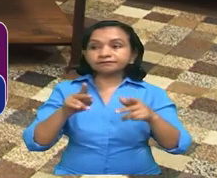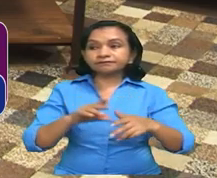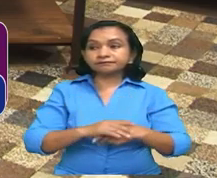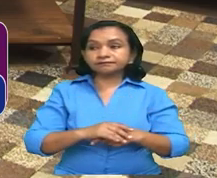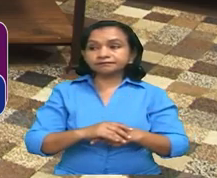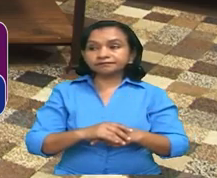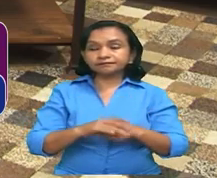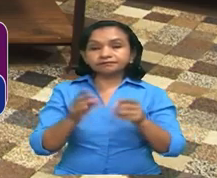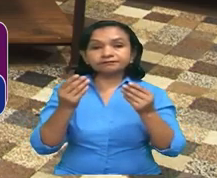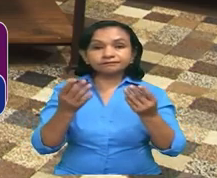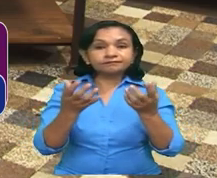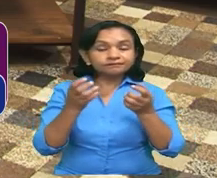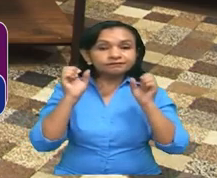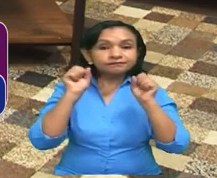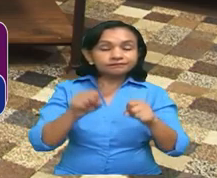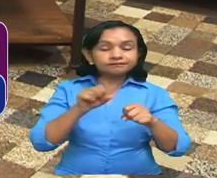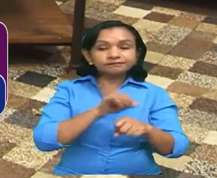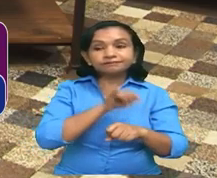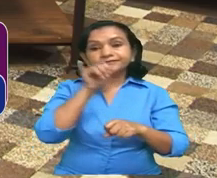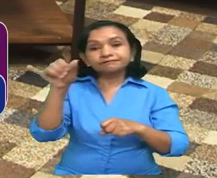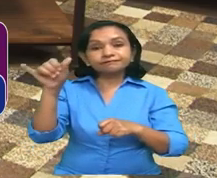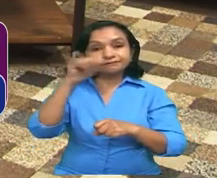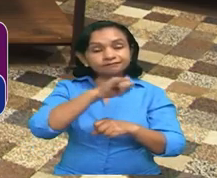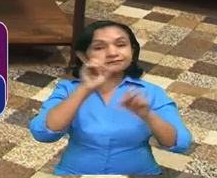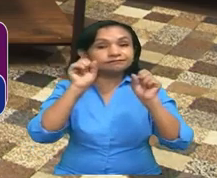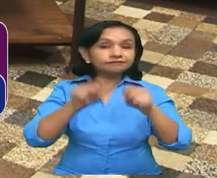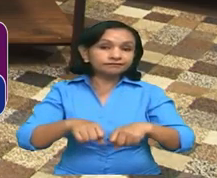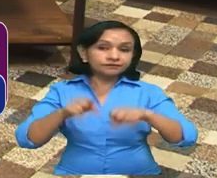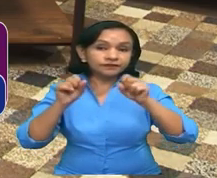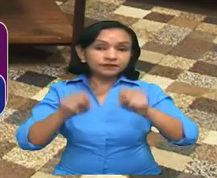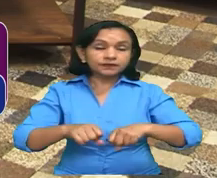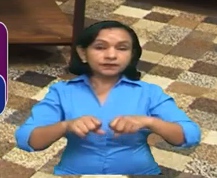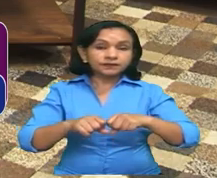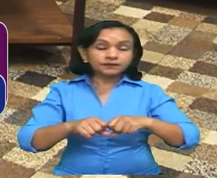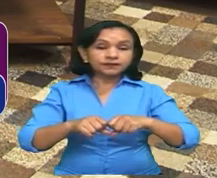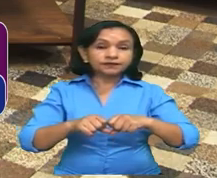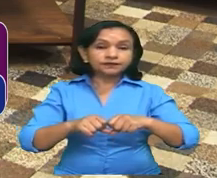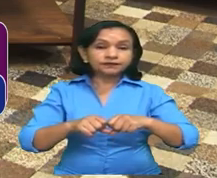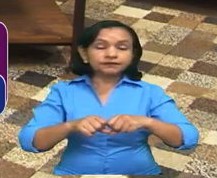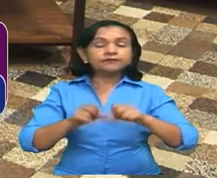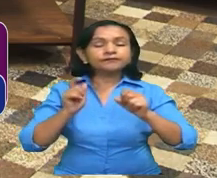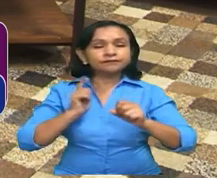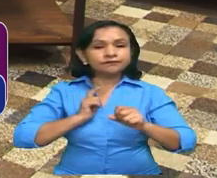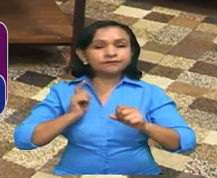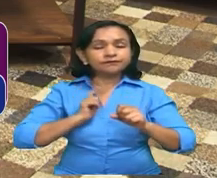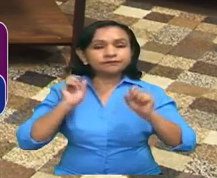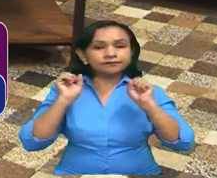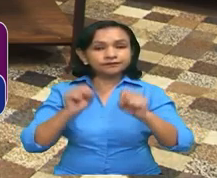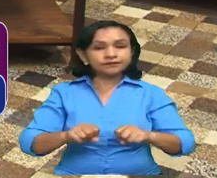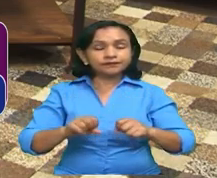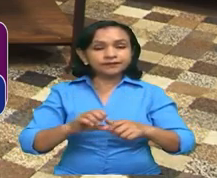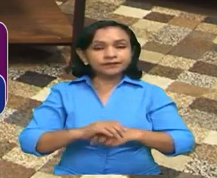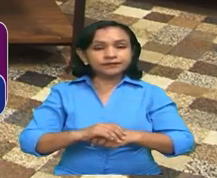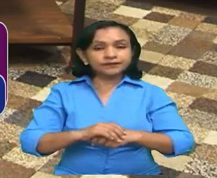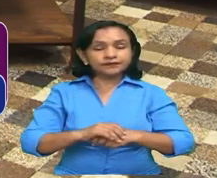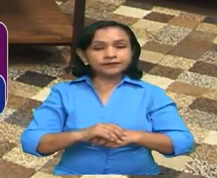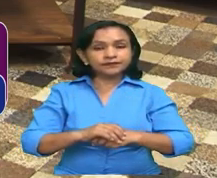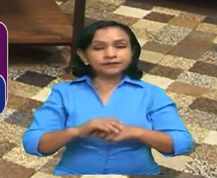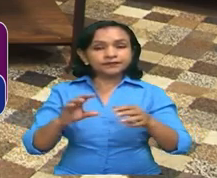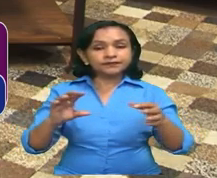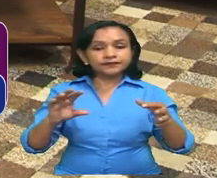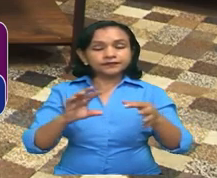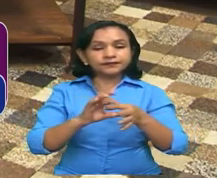ingresos, sino que buscar paquetes económicos para ofrecer a una mayor